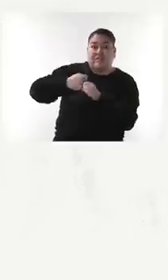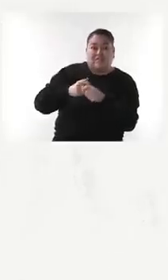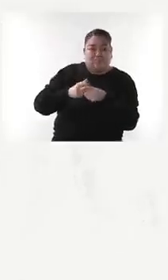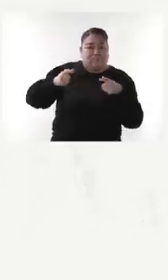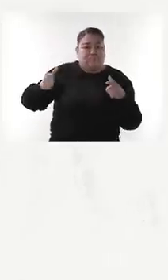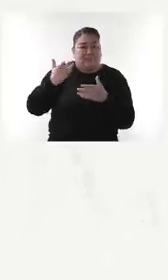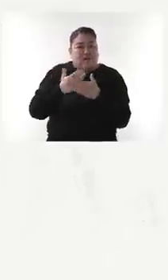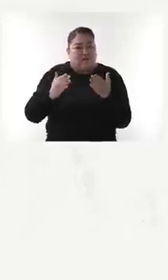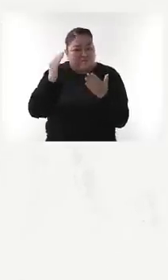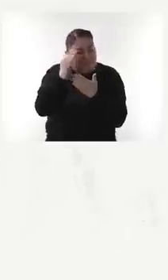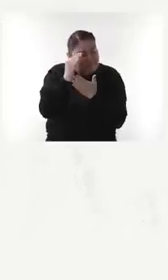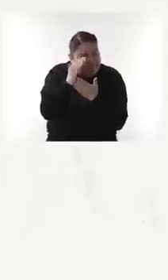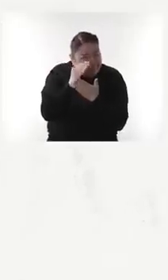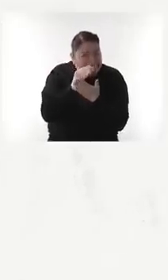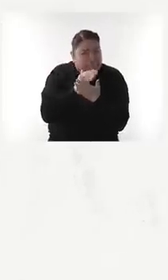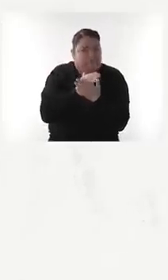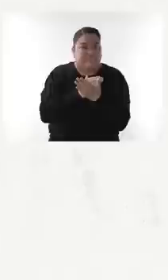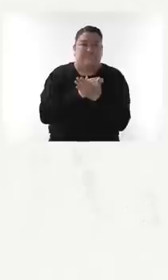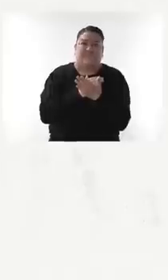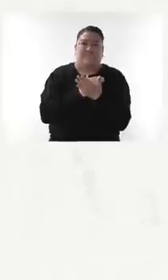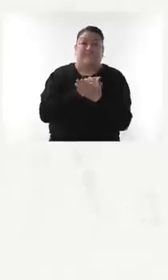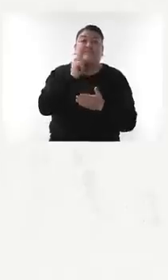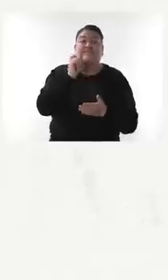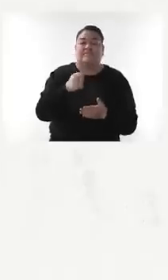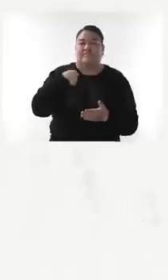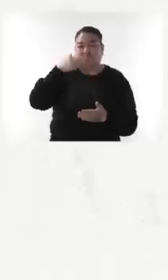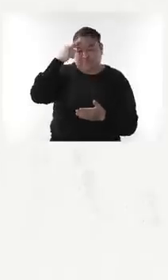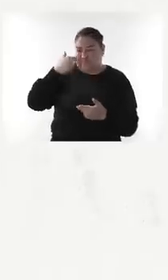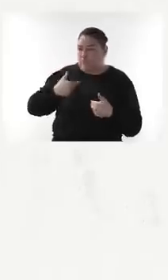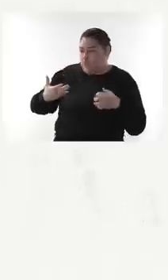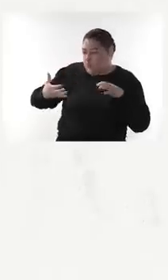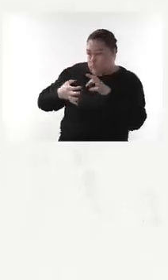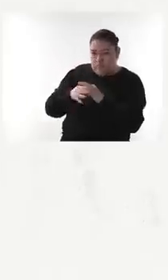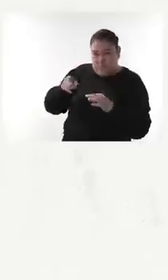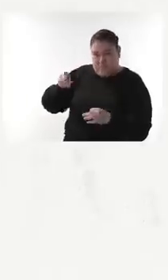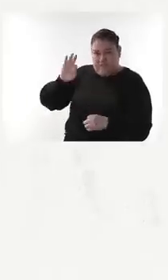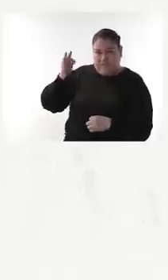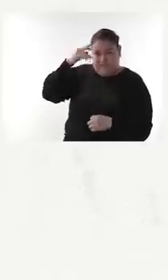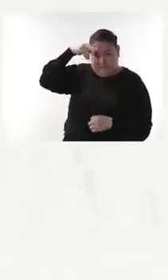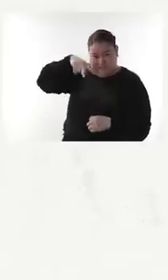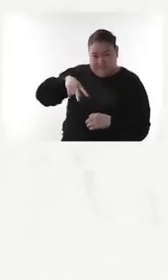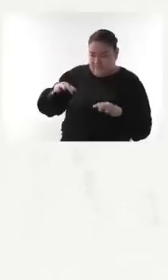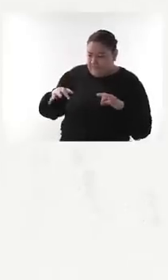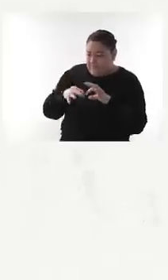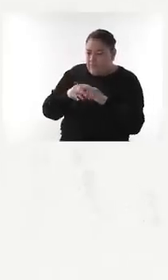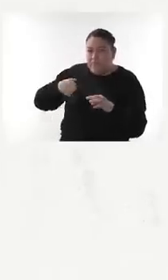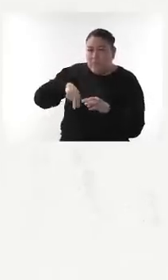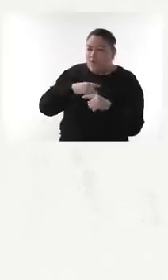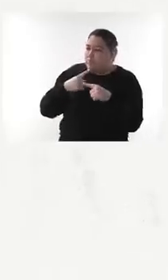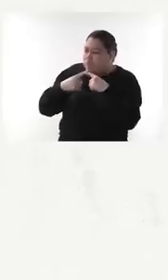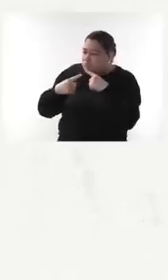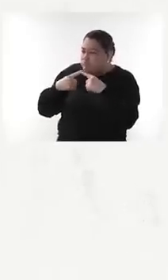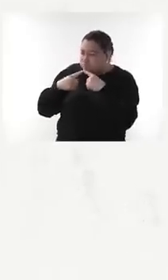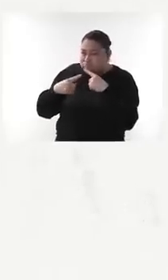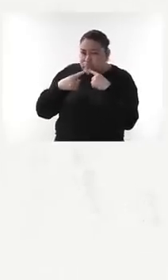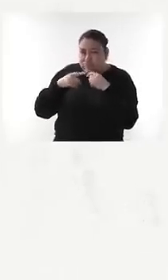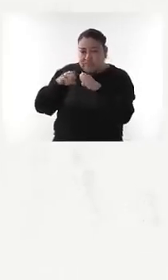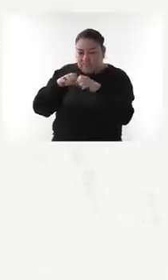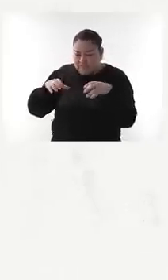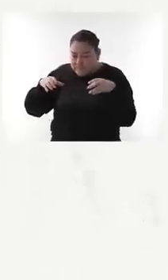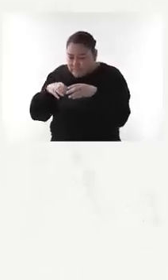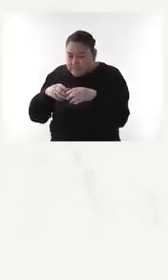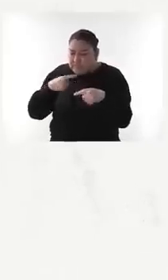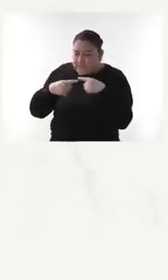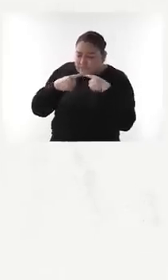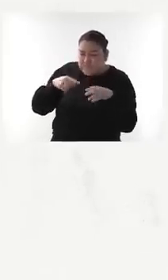lo que vamos a hacer con la Federación Mexicana de Fútbol es platicar con selecciones nacionales si